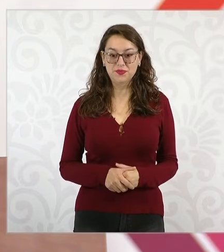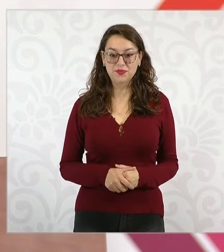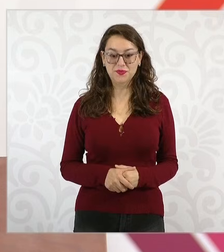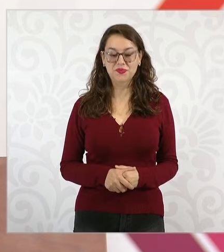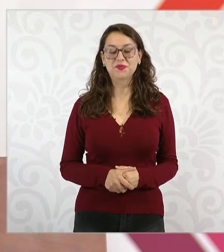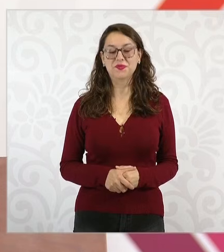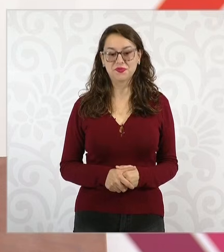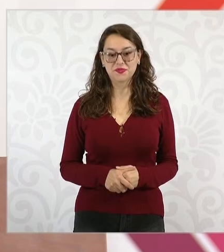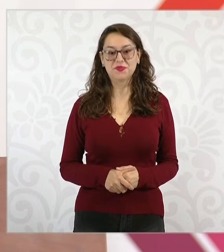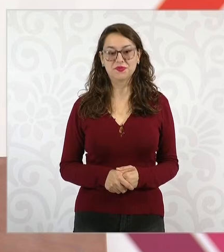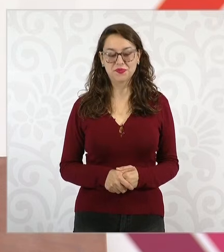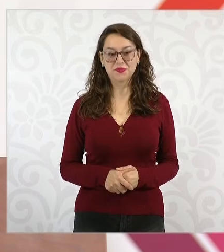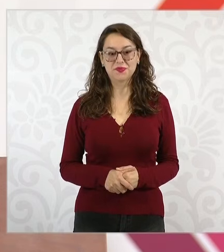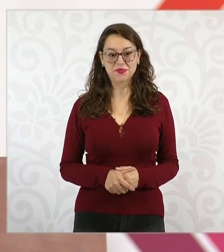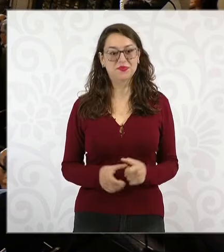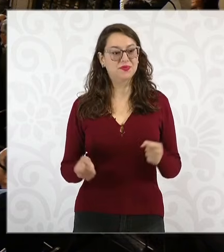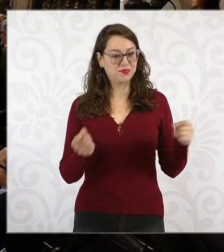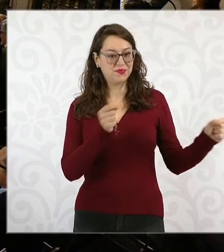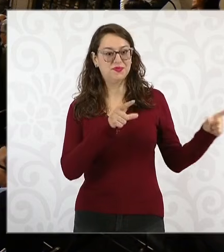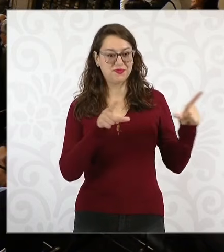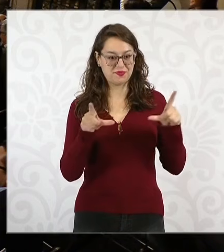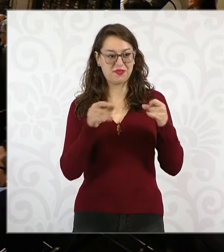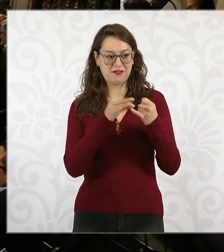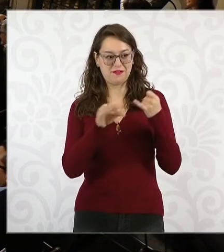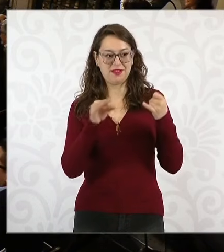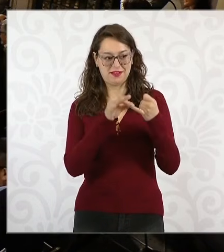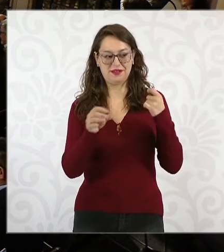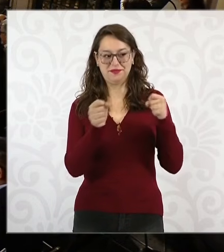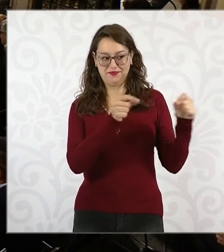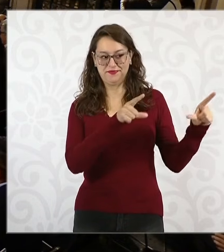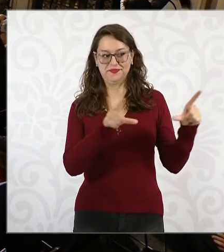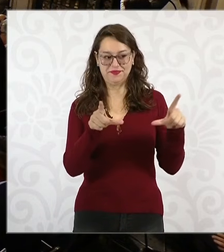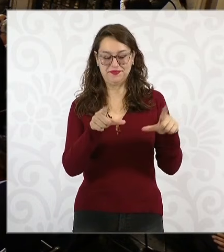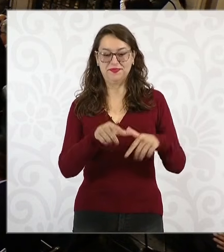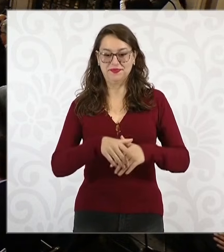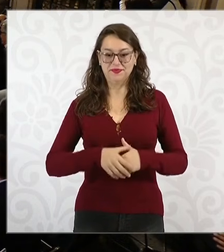Ah, sí. La ponemos al final.